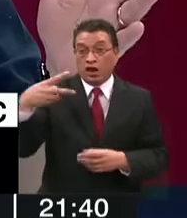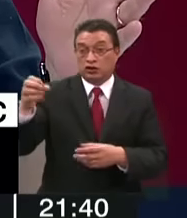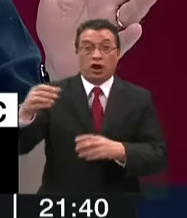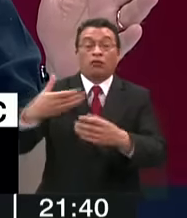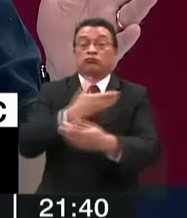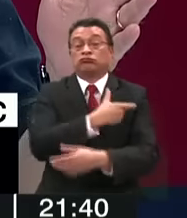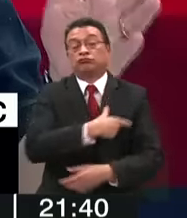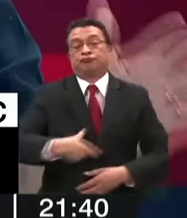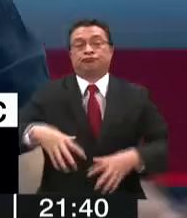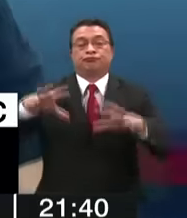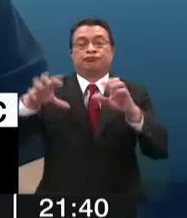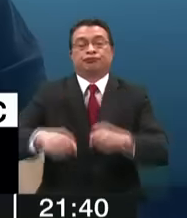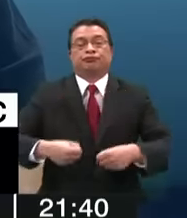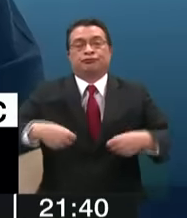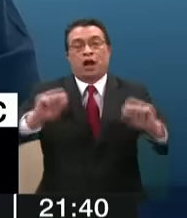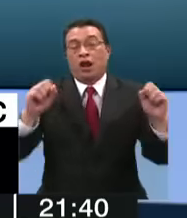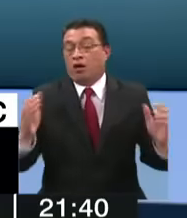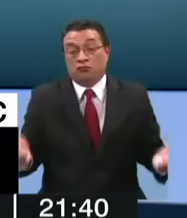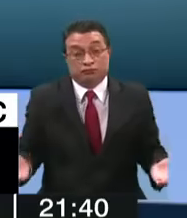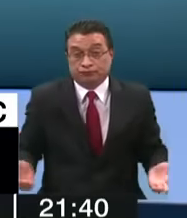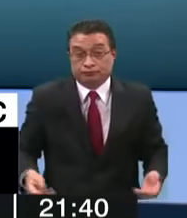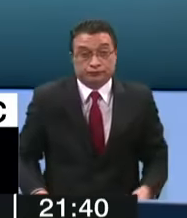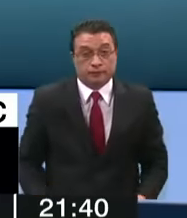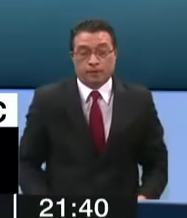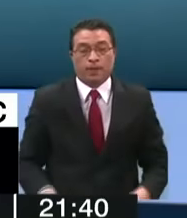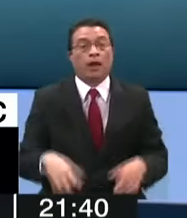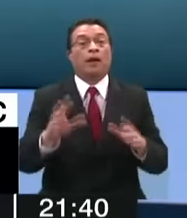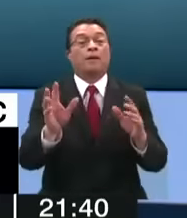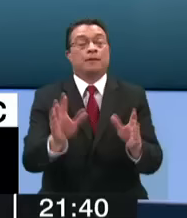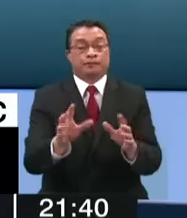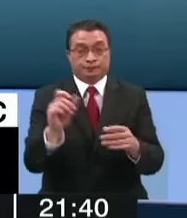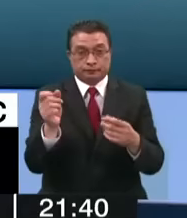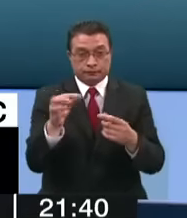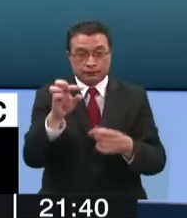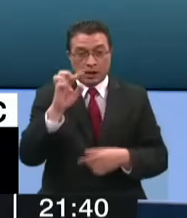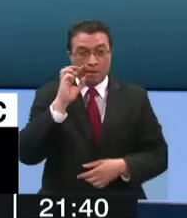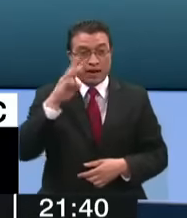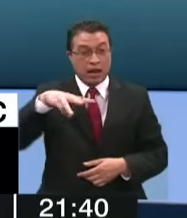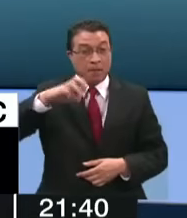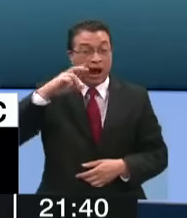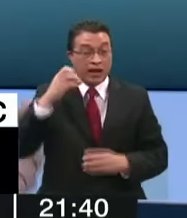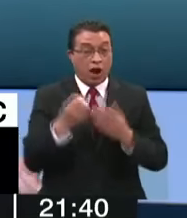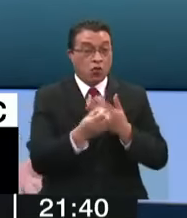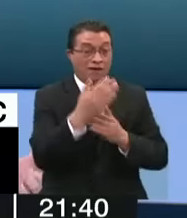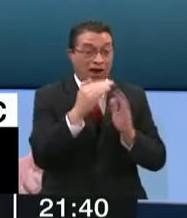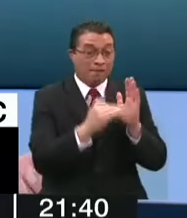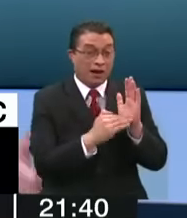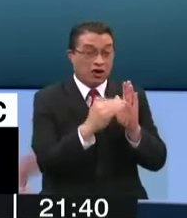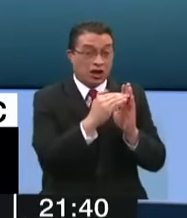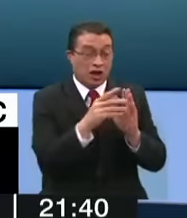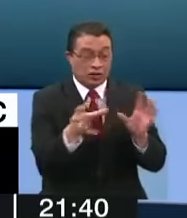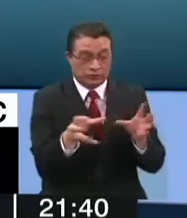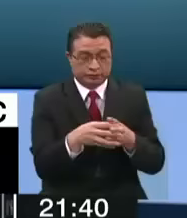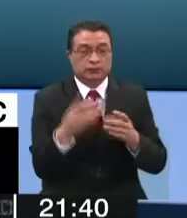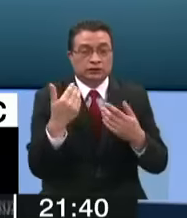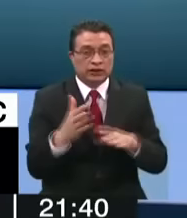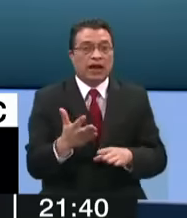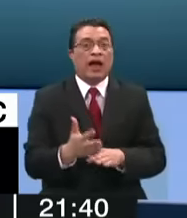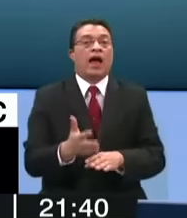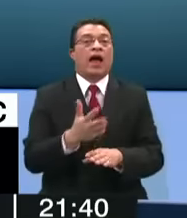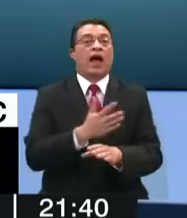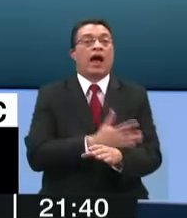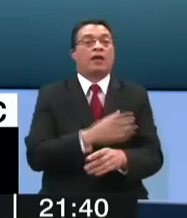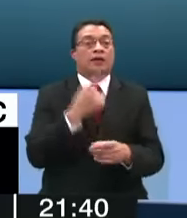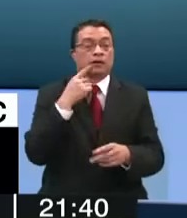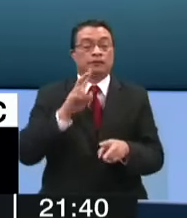Ahora, para realizar primarias dentro de la nueva mayoría... Hay varios problemas que se han generado ya antes de decidir